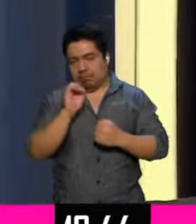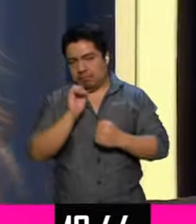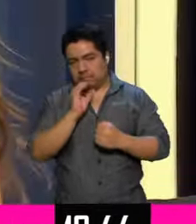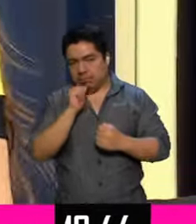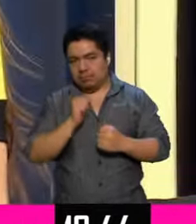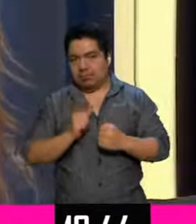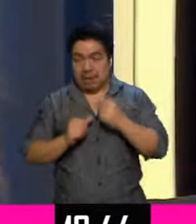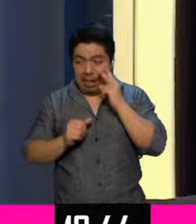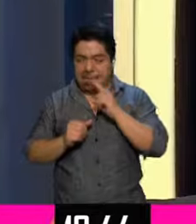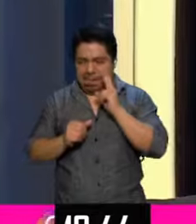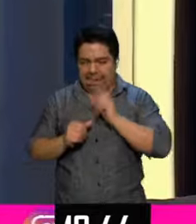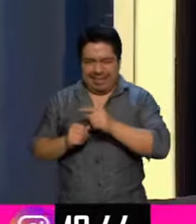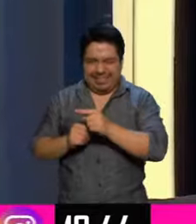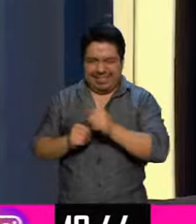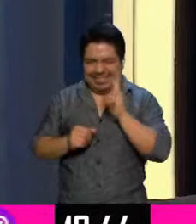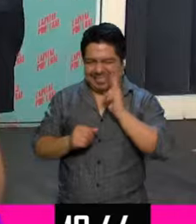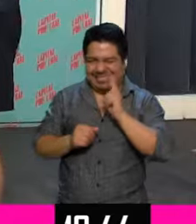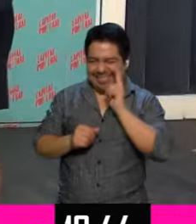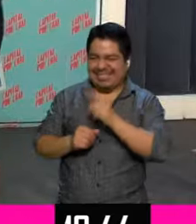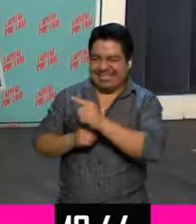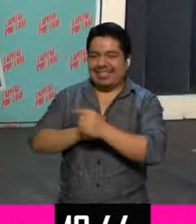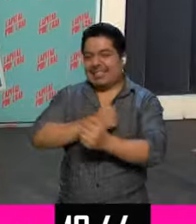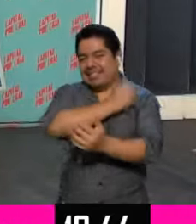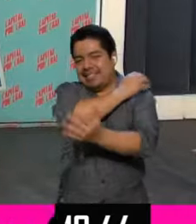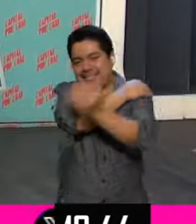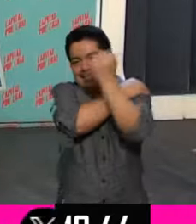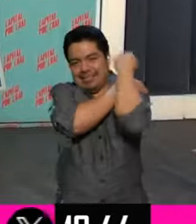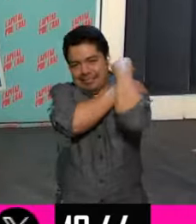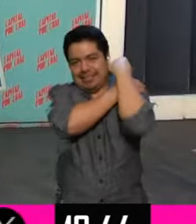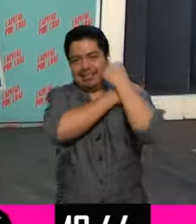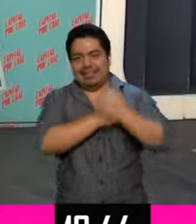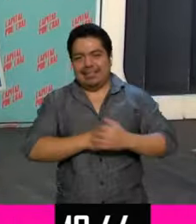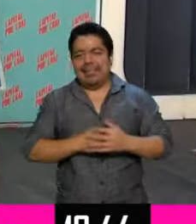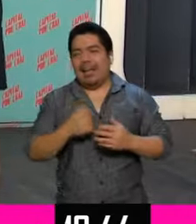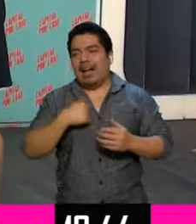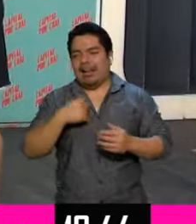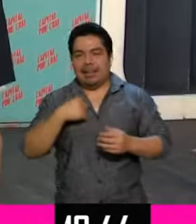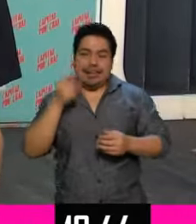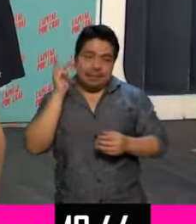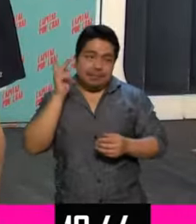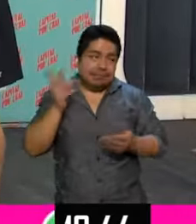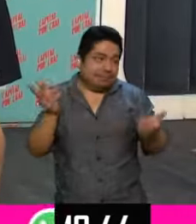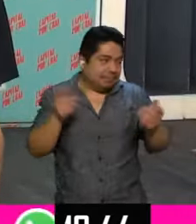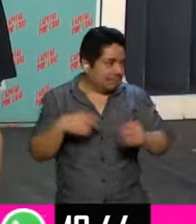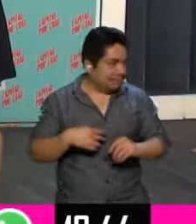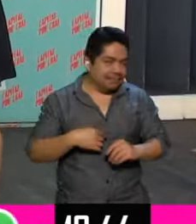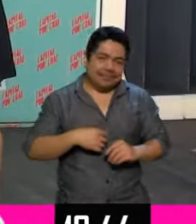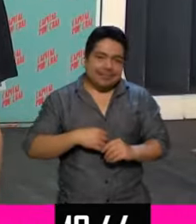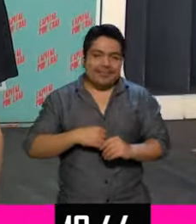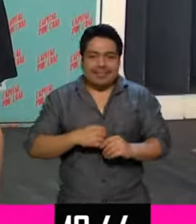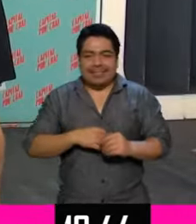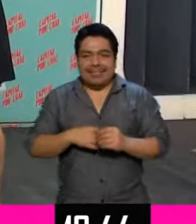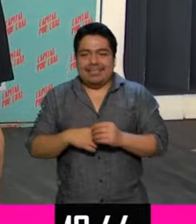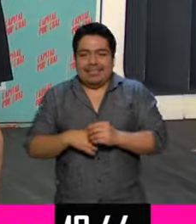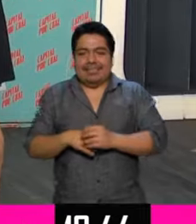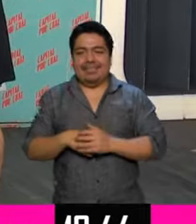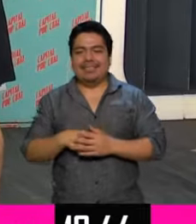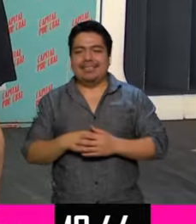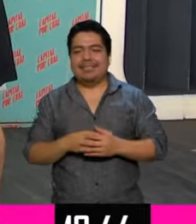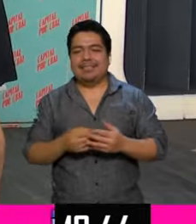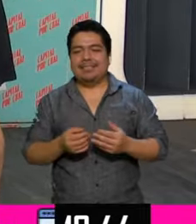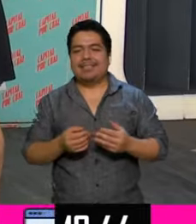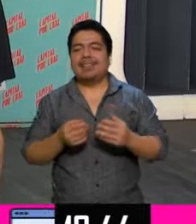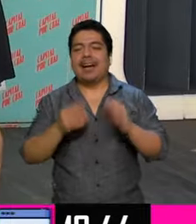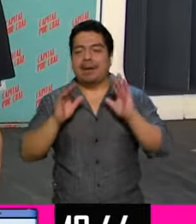ver si lo logras. Hágale la china. O sea, sí, ya sabe que es a su pendejillo de indias. No, bueno, okay. Pues es que en diagonal.